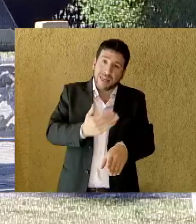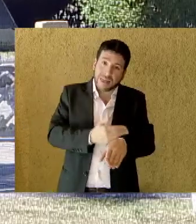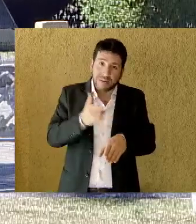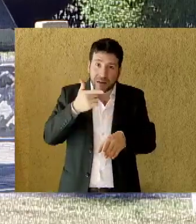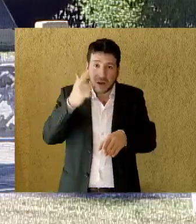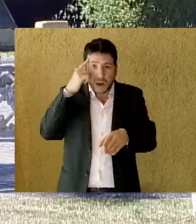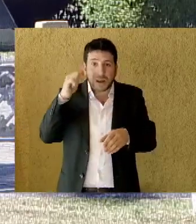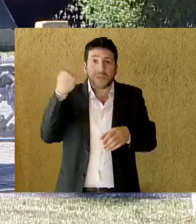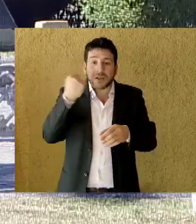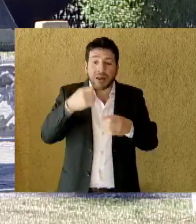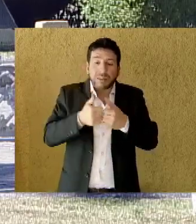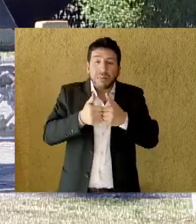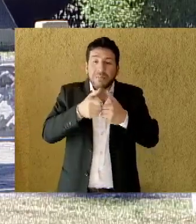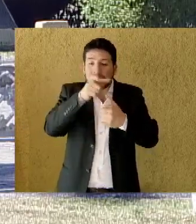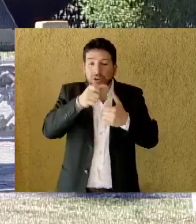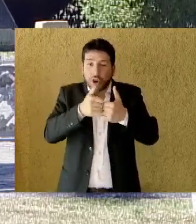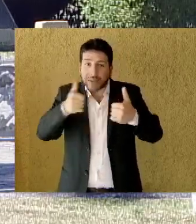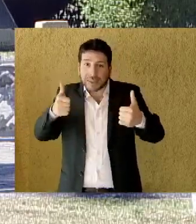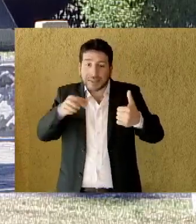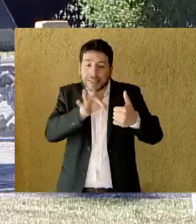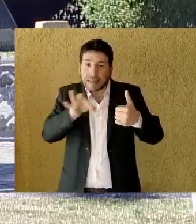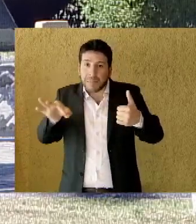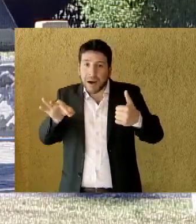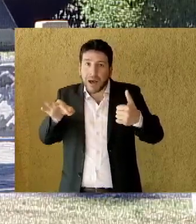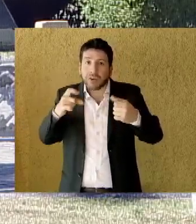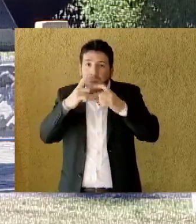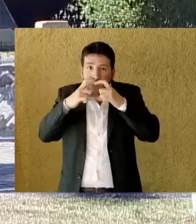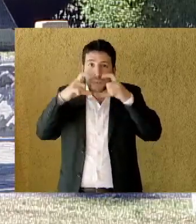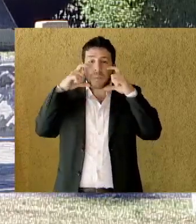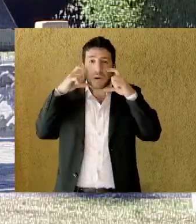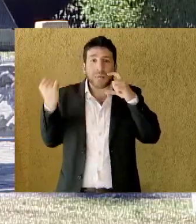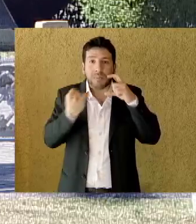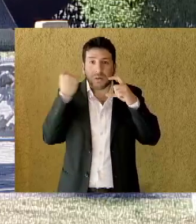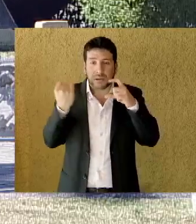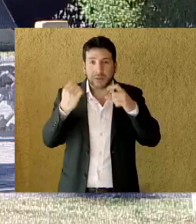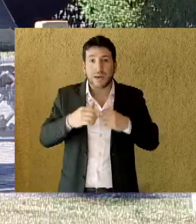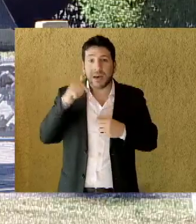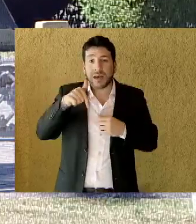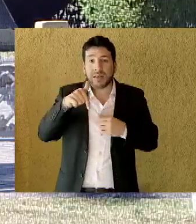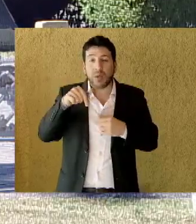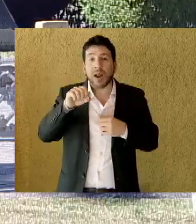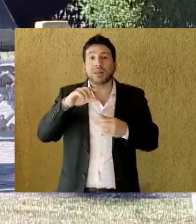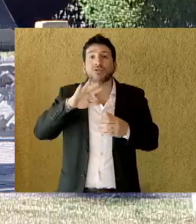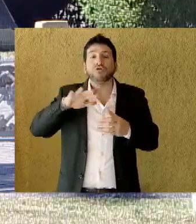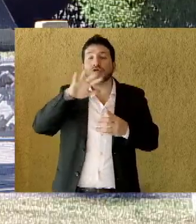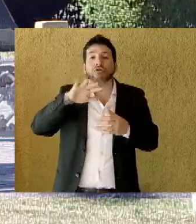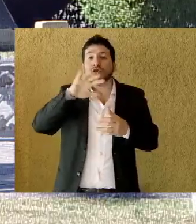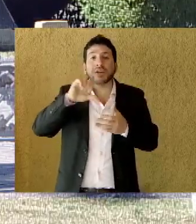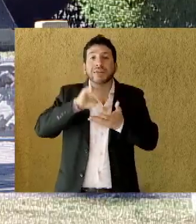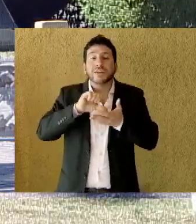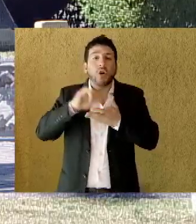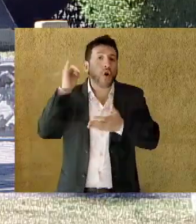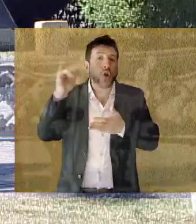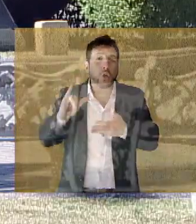conservando, por supuesto, la distancia, los protocolos que todos estamos aplicando y que ya conocemos. En este caso, la zona centro. Nos quedamos en Godoy Cruz,